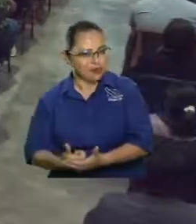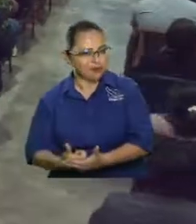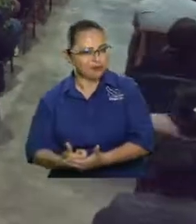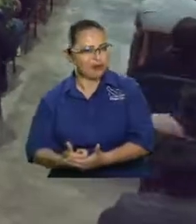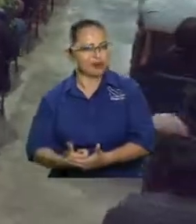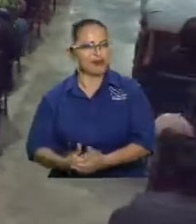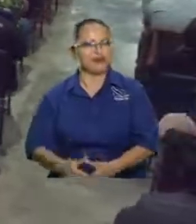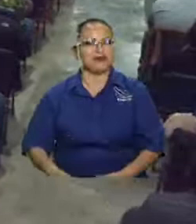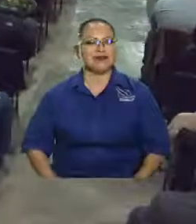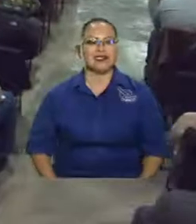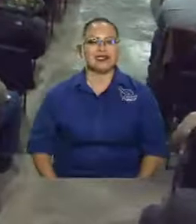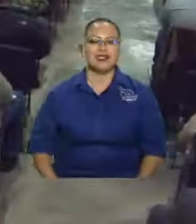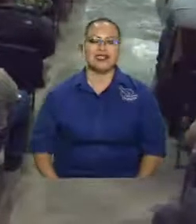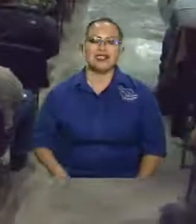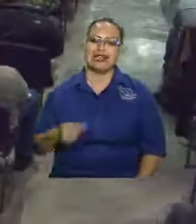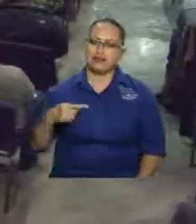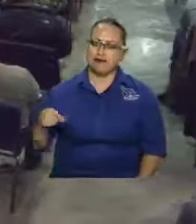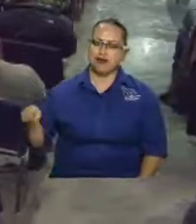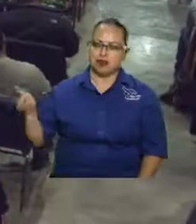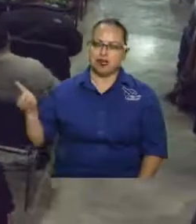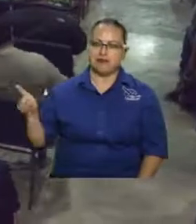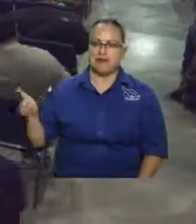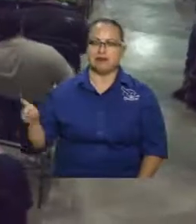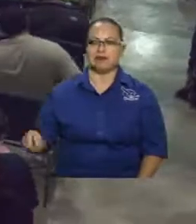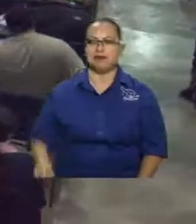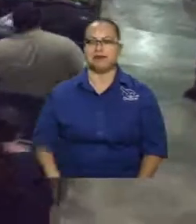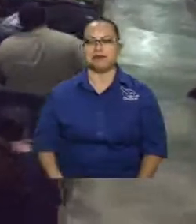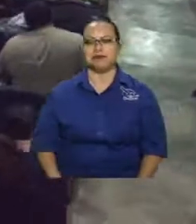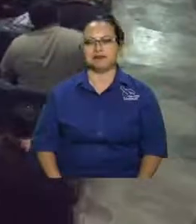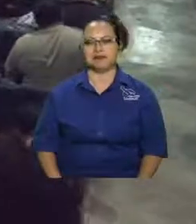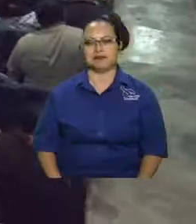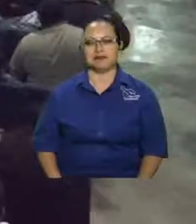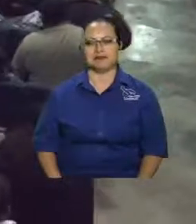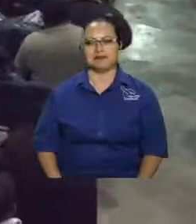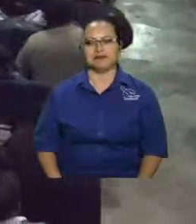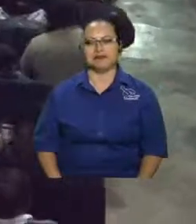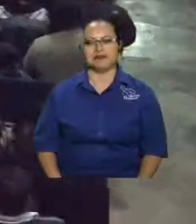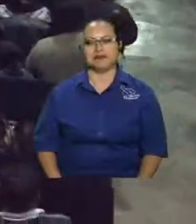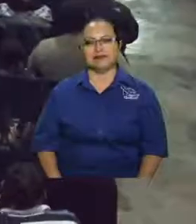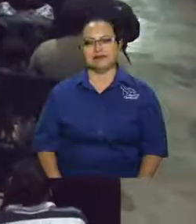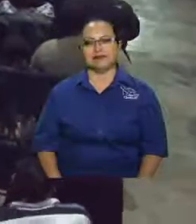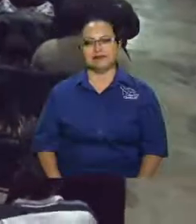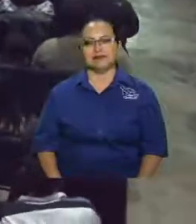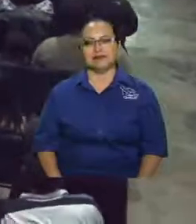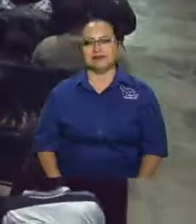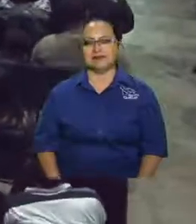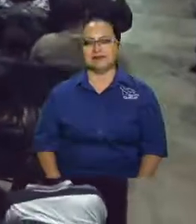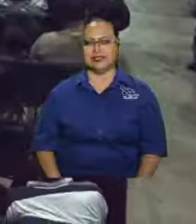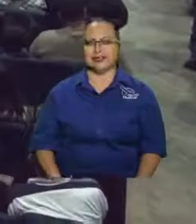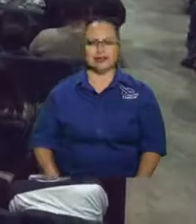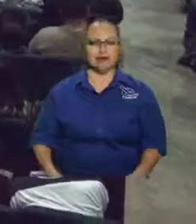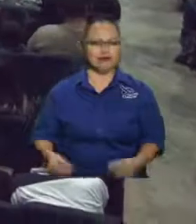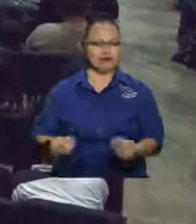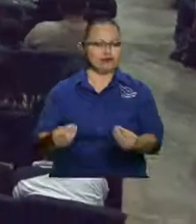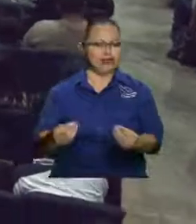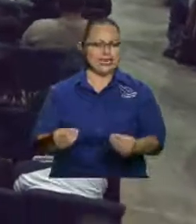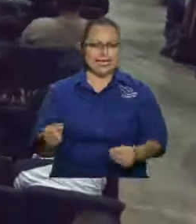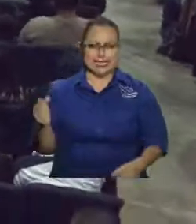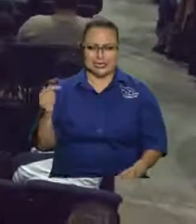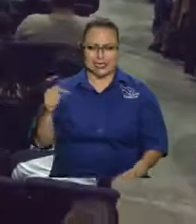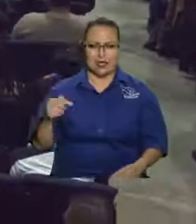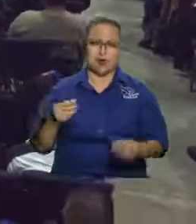que tampoco le satisfacía la comida. Entonces salió y fue, y estaba